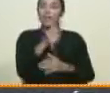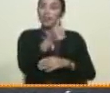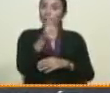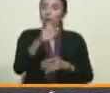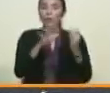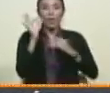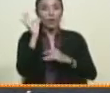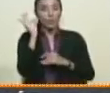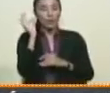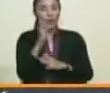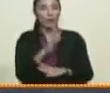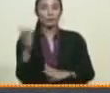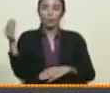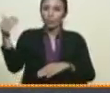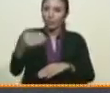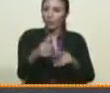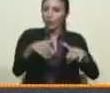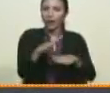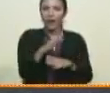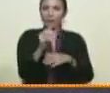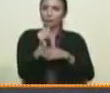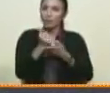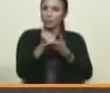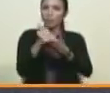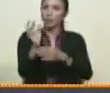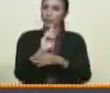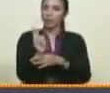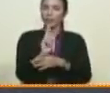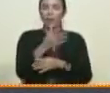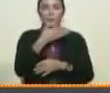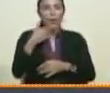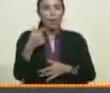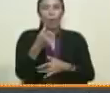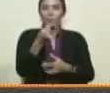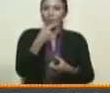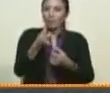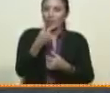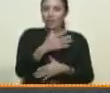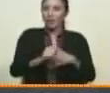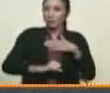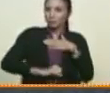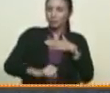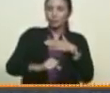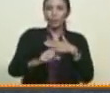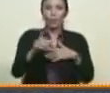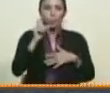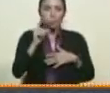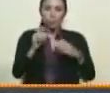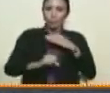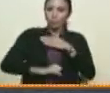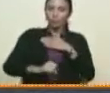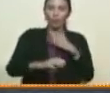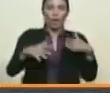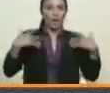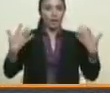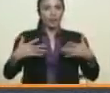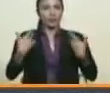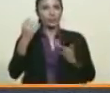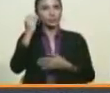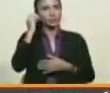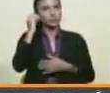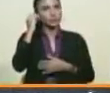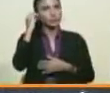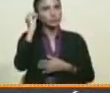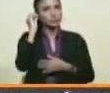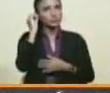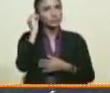estas salas de parto en las mejores condiciones para el mejor tratamiento tener un parto feliz un parto humanizado la mejor atención para